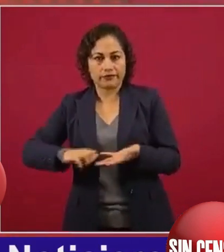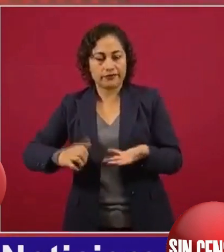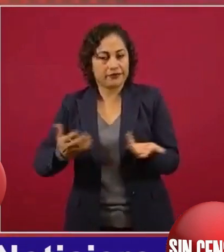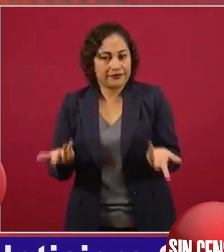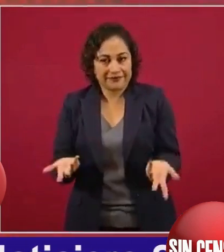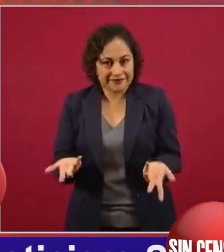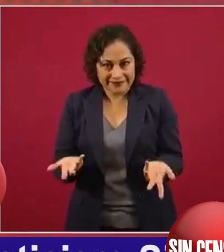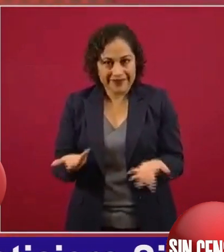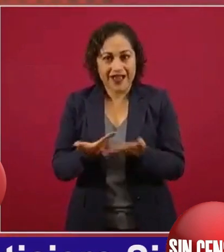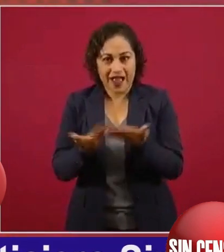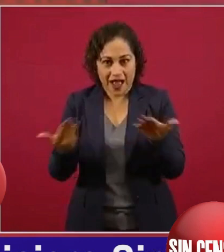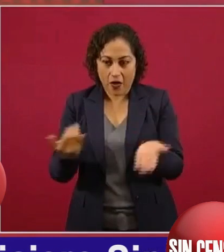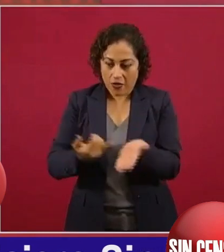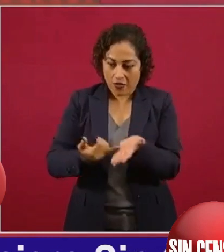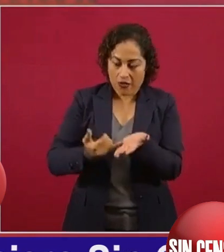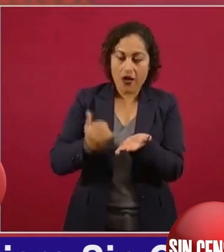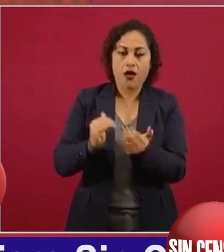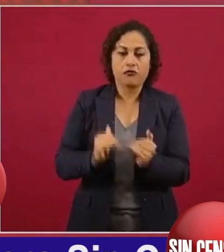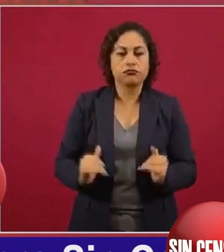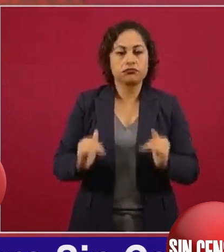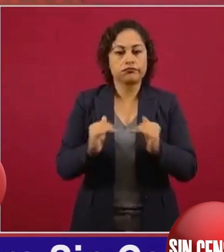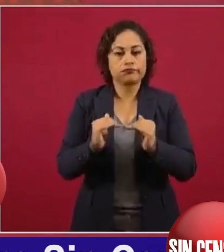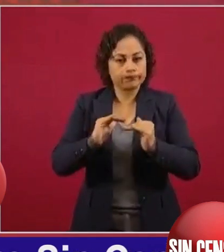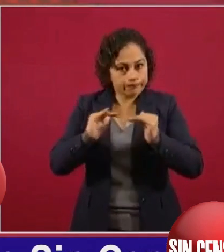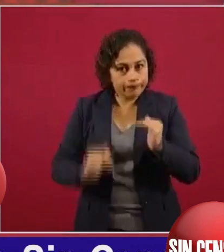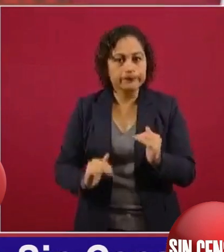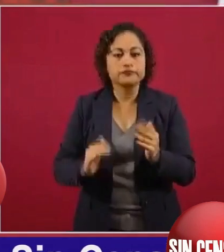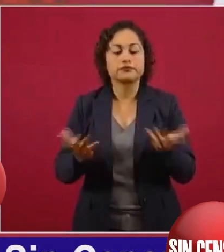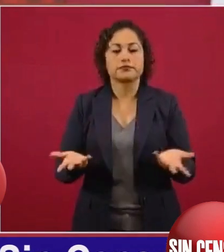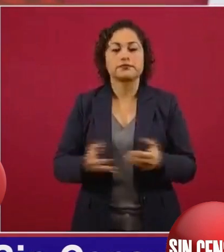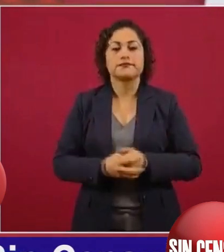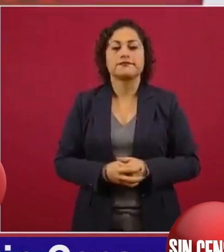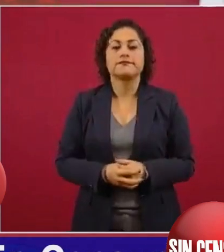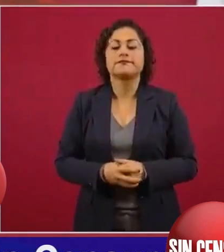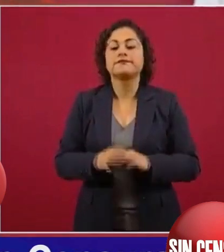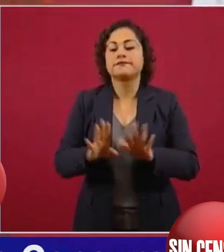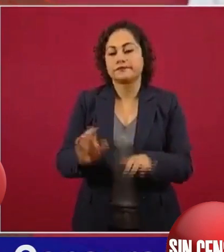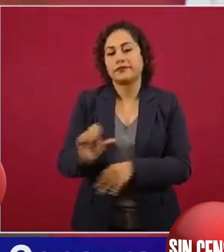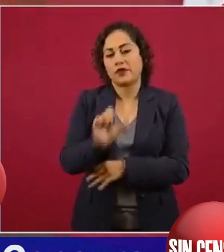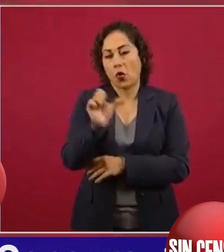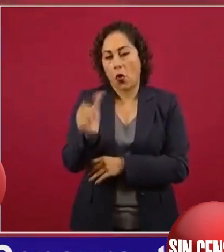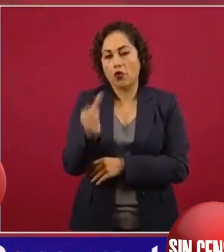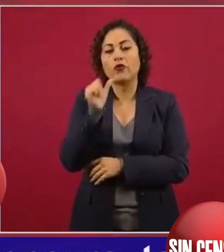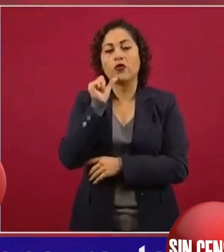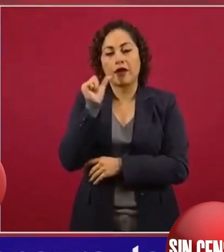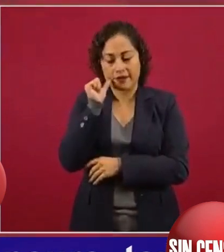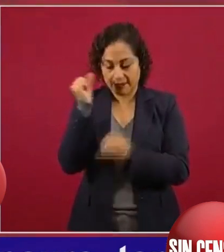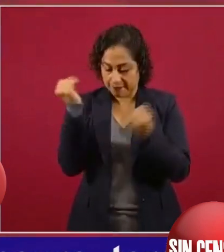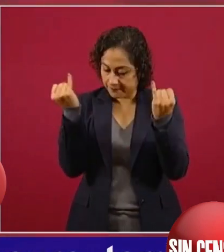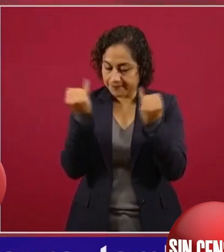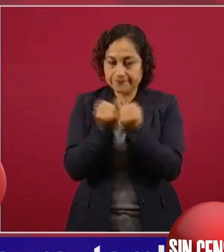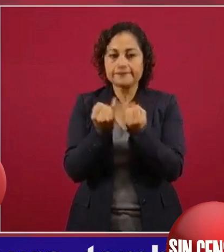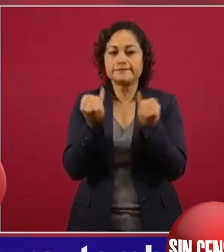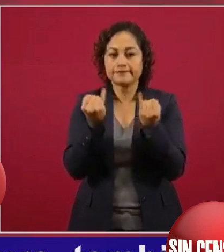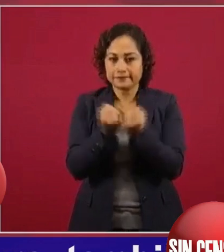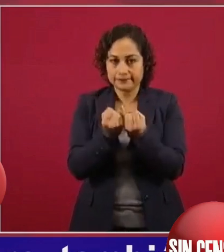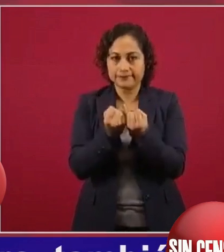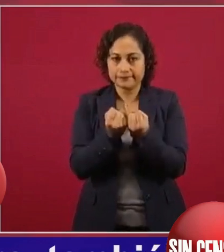Entonces, es muy importante. Lo otro que también ayer lo vimos, pero